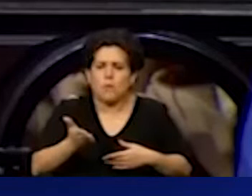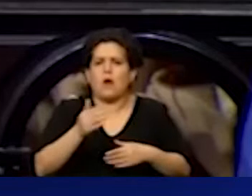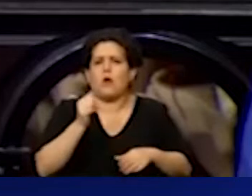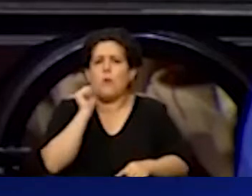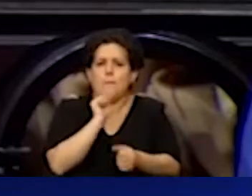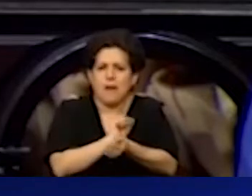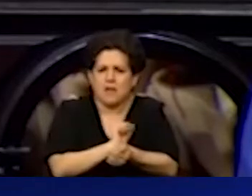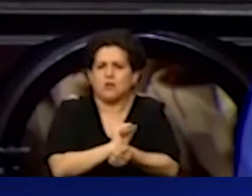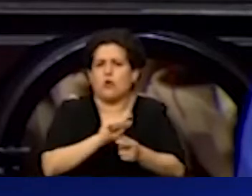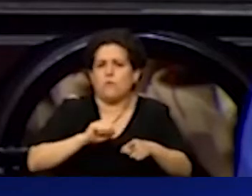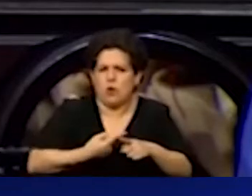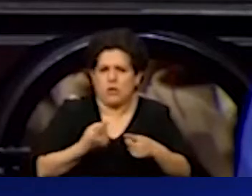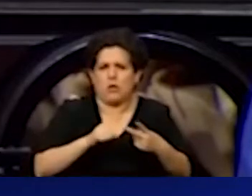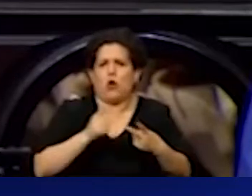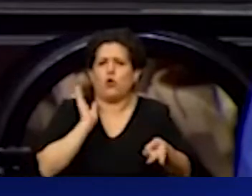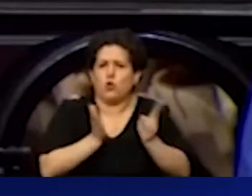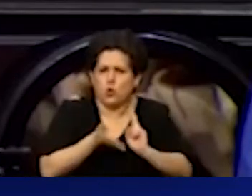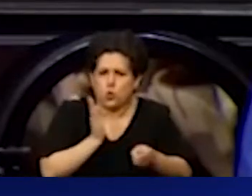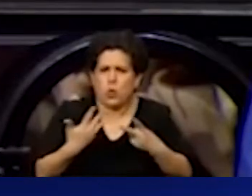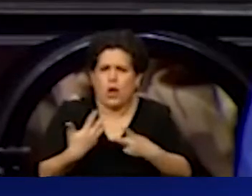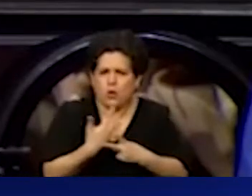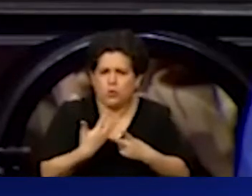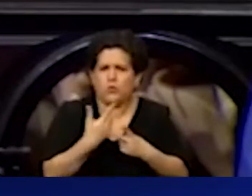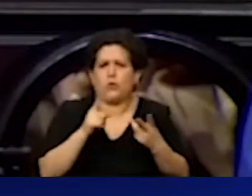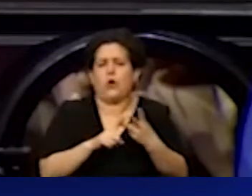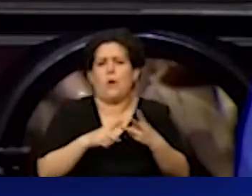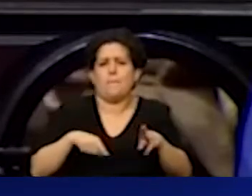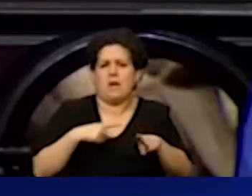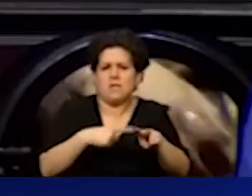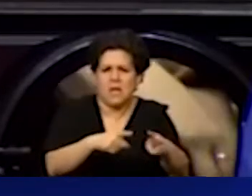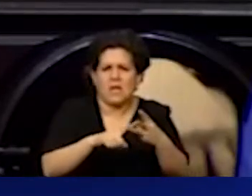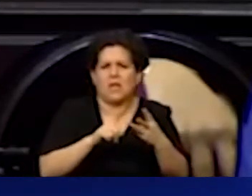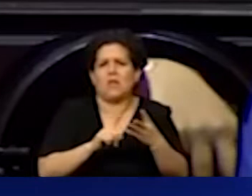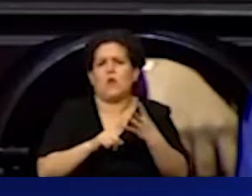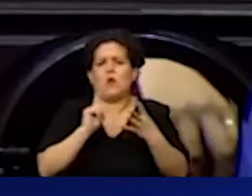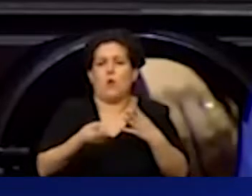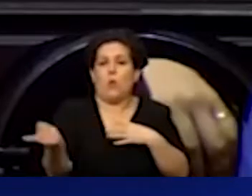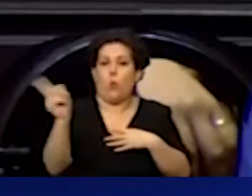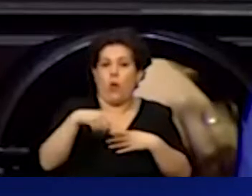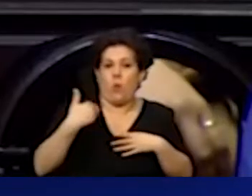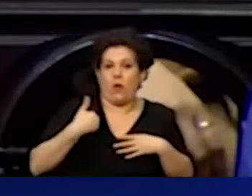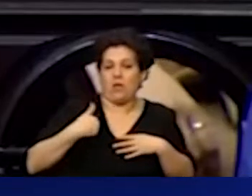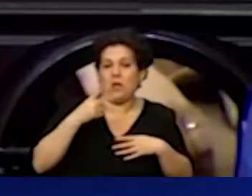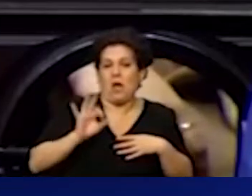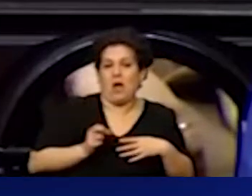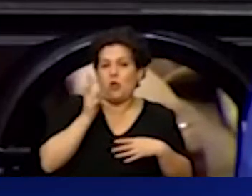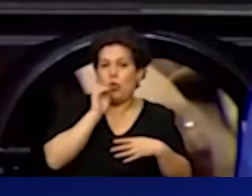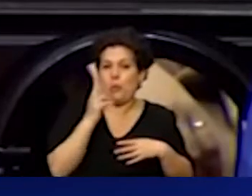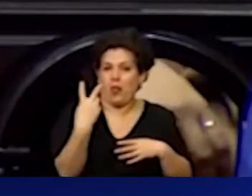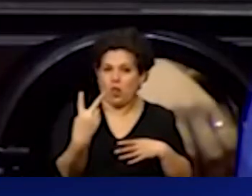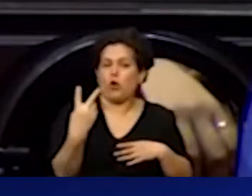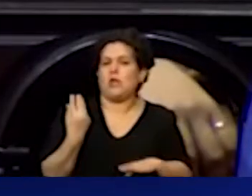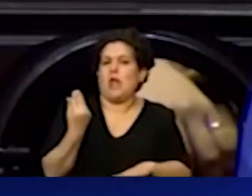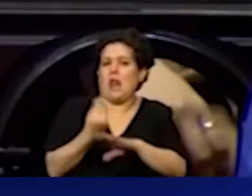político, fue torturado, fue perseguido y a la vuelta del exilio a partir del 2002 fue